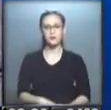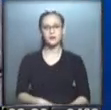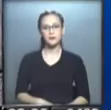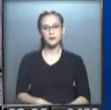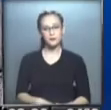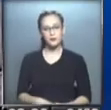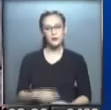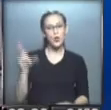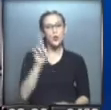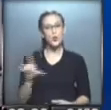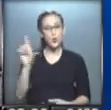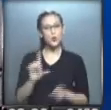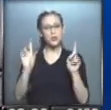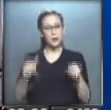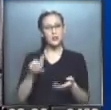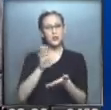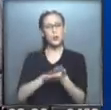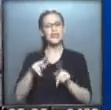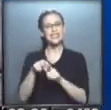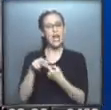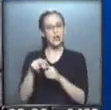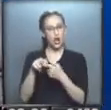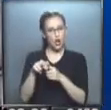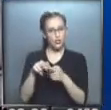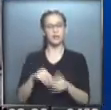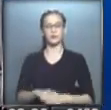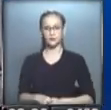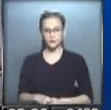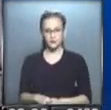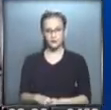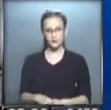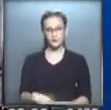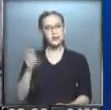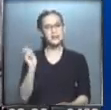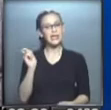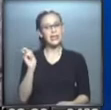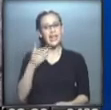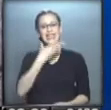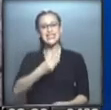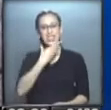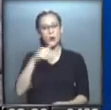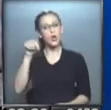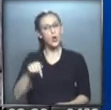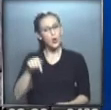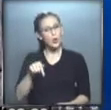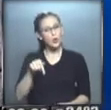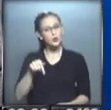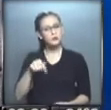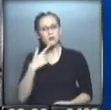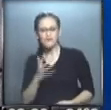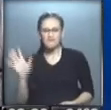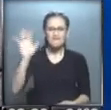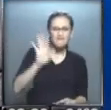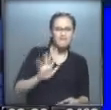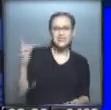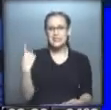2014. Y los lunes tenemos también una columna de tecnología, de cultura digital. Lo tenemos Esteban Mañani, pero hoy viene misterioso,